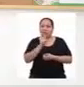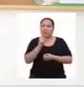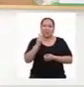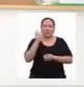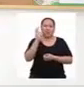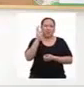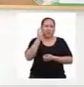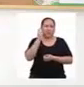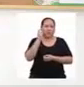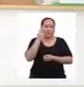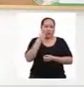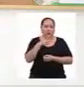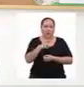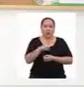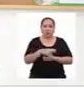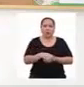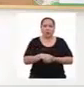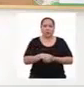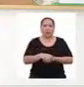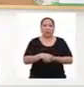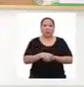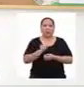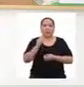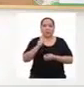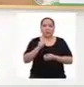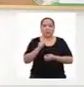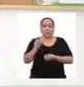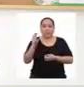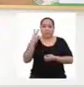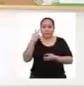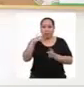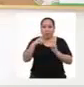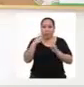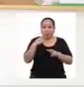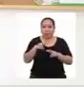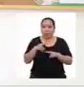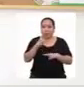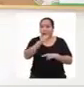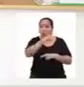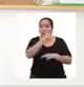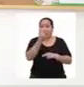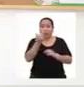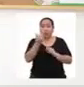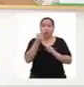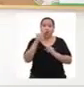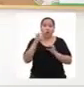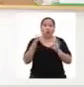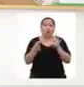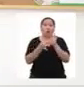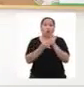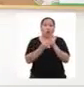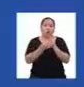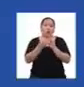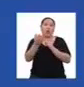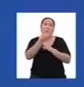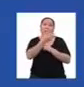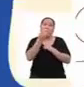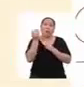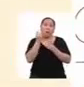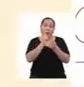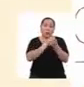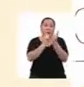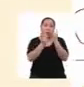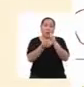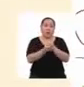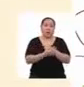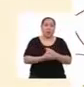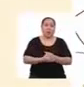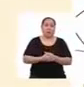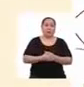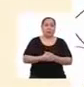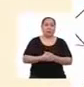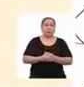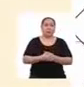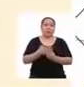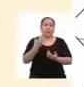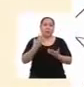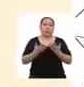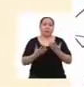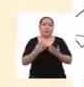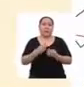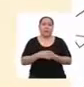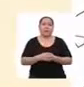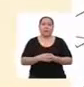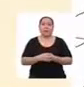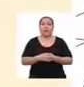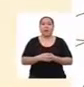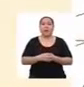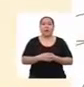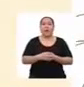otro conector que cumpla con la misma función, será mucho mejor. Veamos. Al principio, quizá muchos